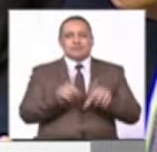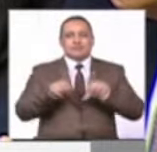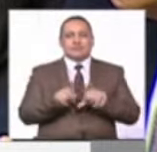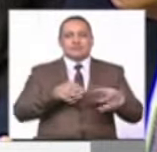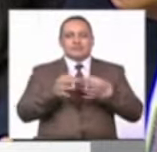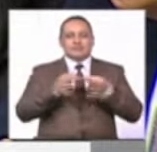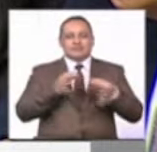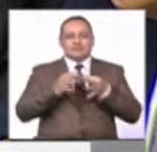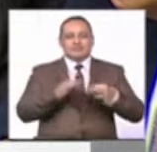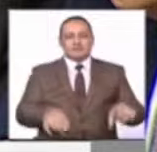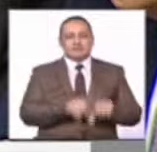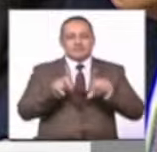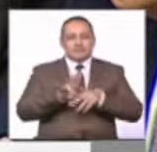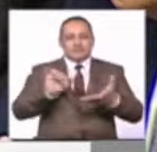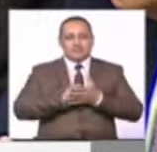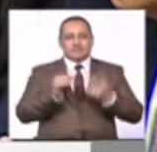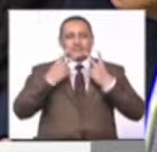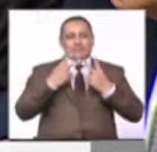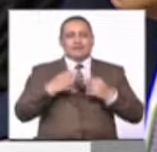del